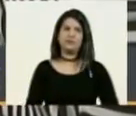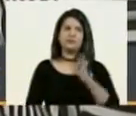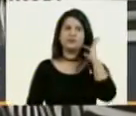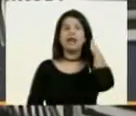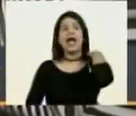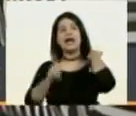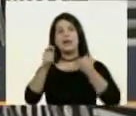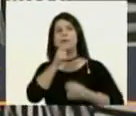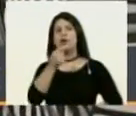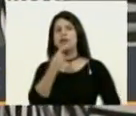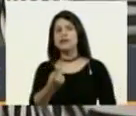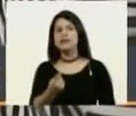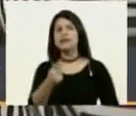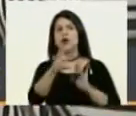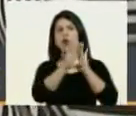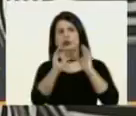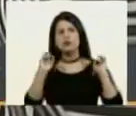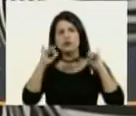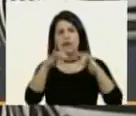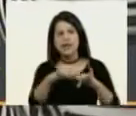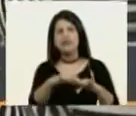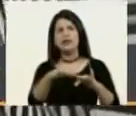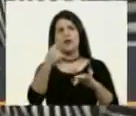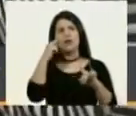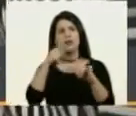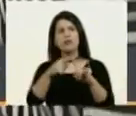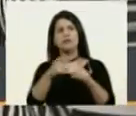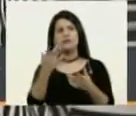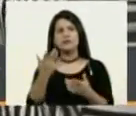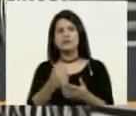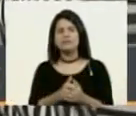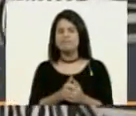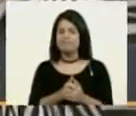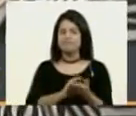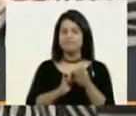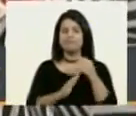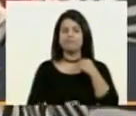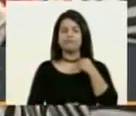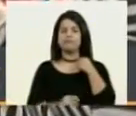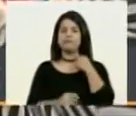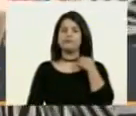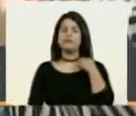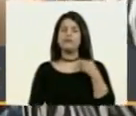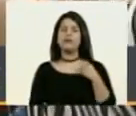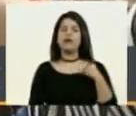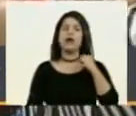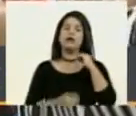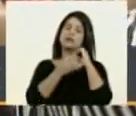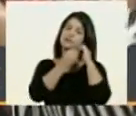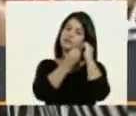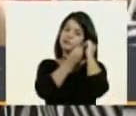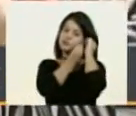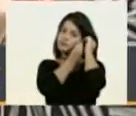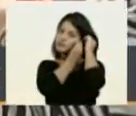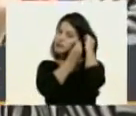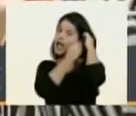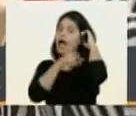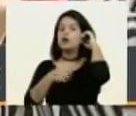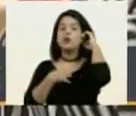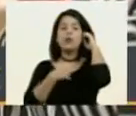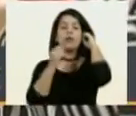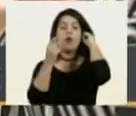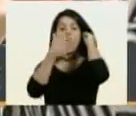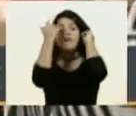hacer que estas personas que cometen hechos vandálicos paguen estos delitos? Ese es uno de los temas que tiene que haber. Aquí no puede haber ni olvido, ni puede haber